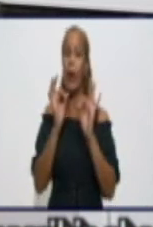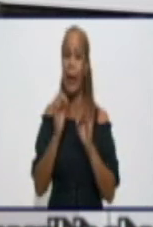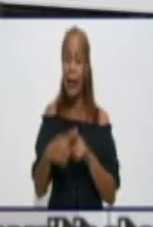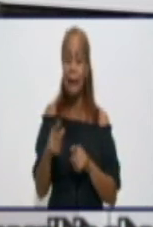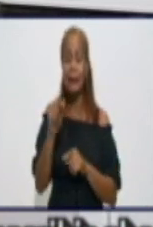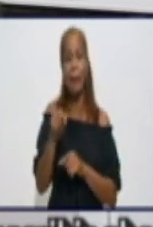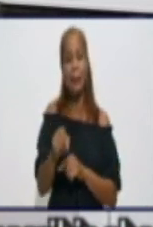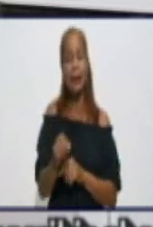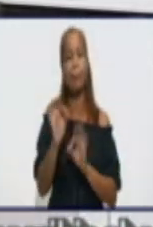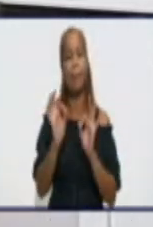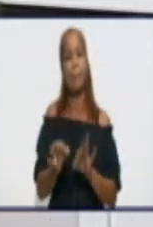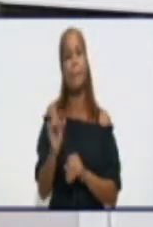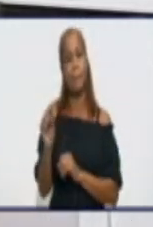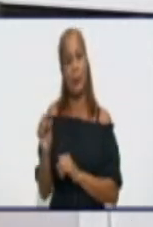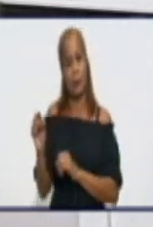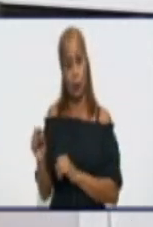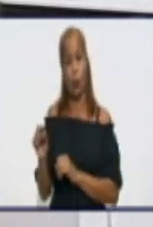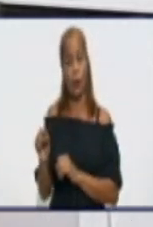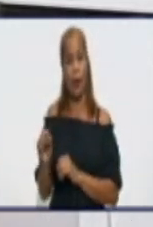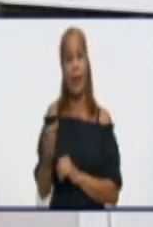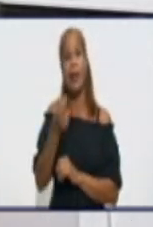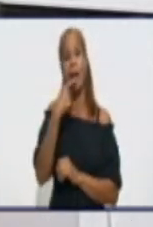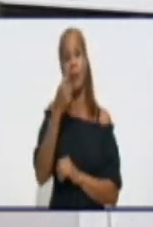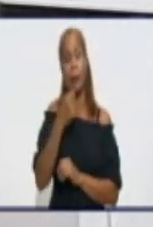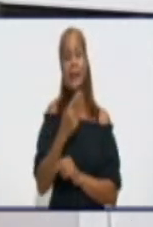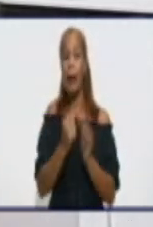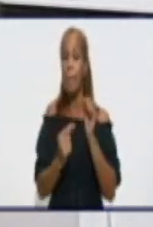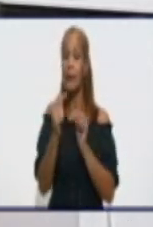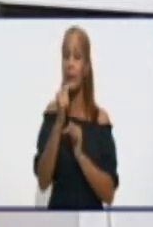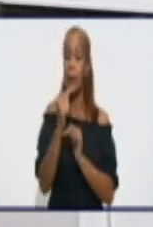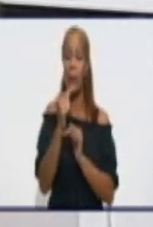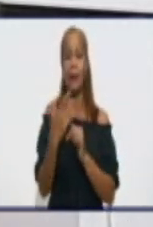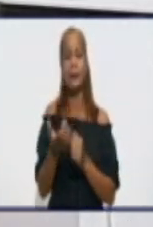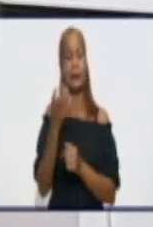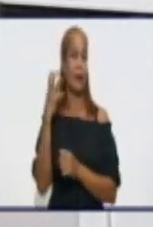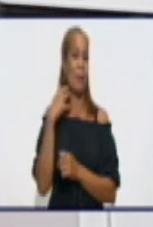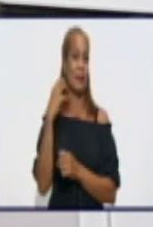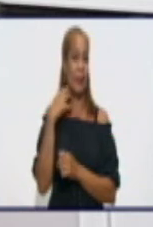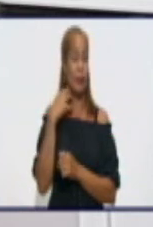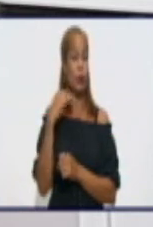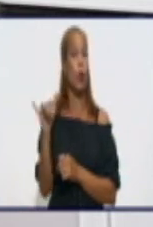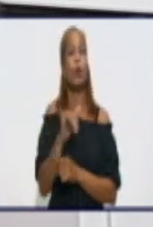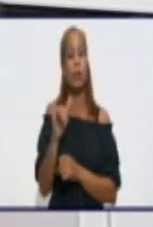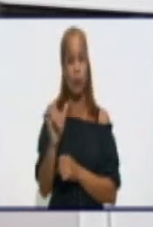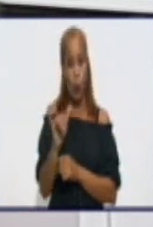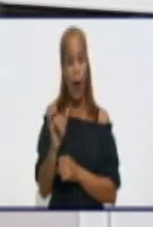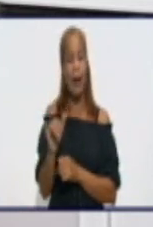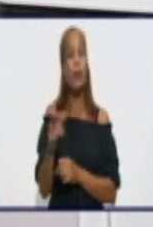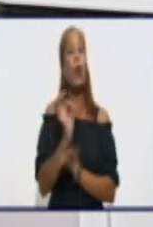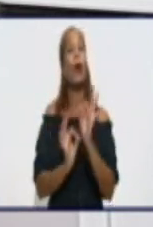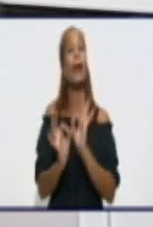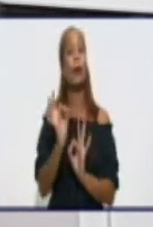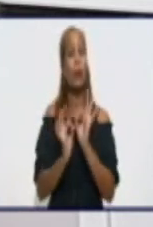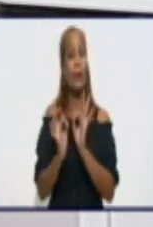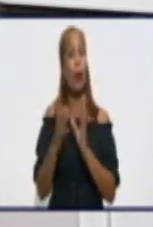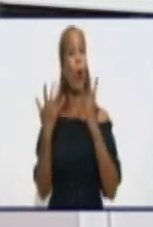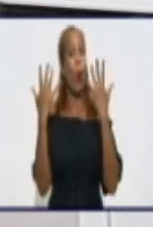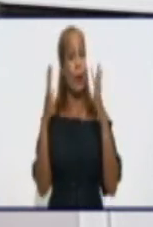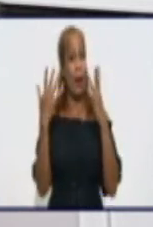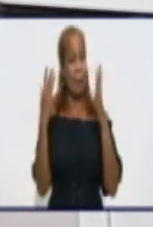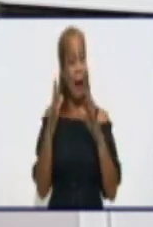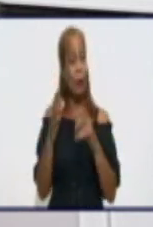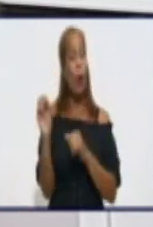en la farmacia principal de Manzanillo y son también los que cuidan con sus manos al